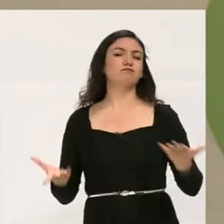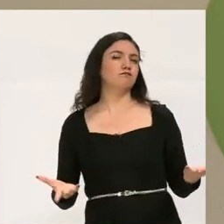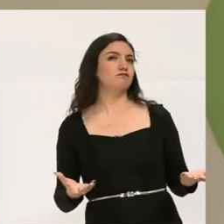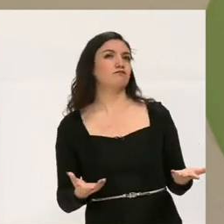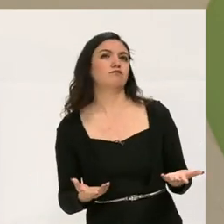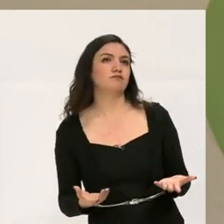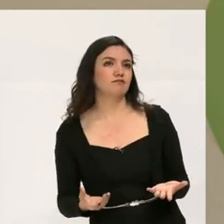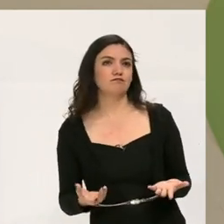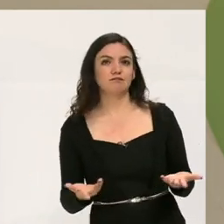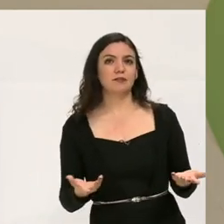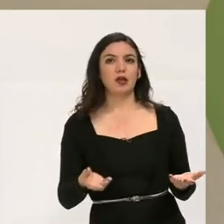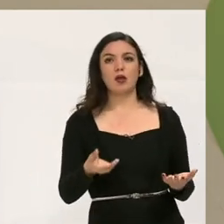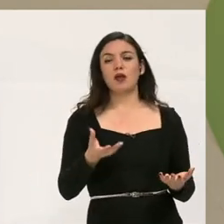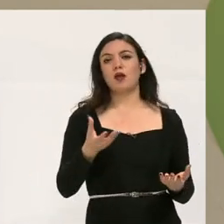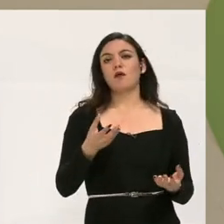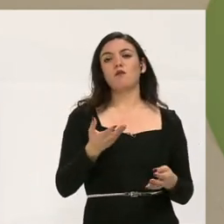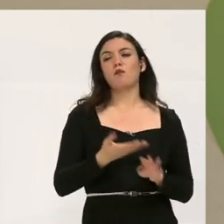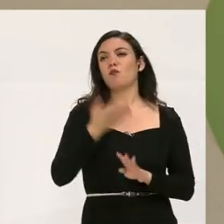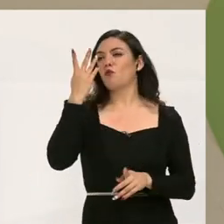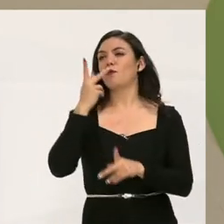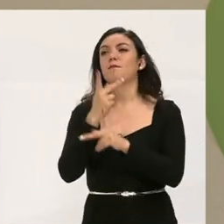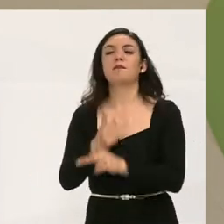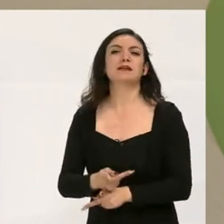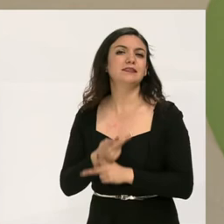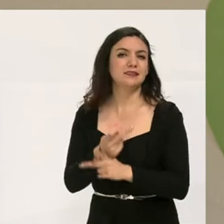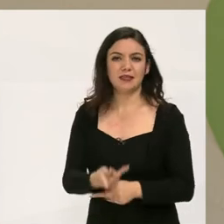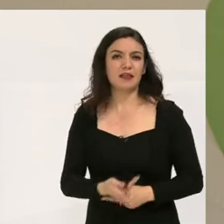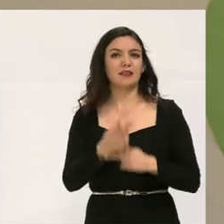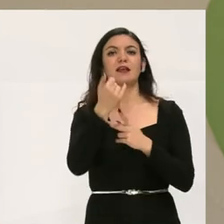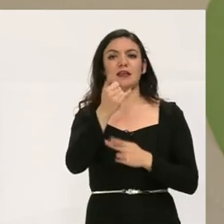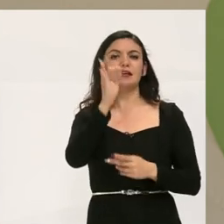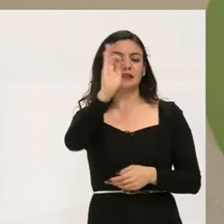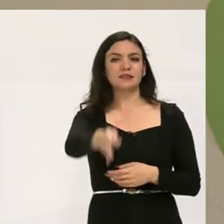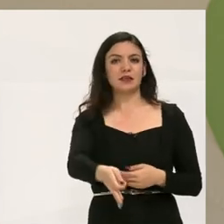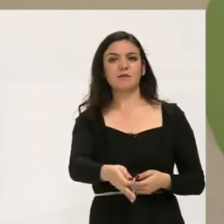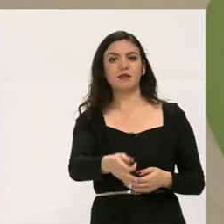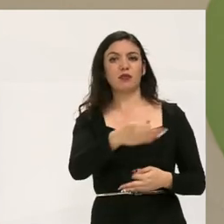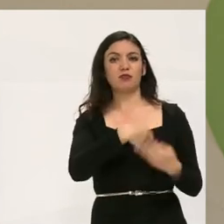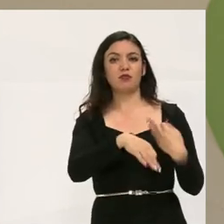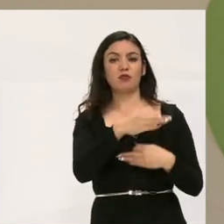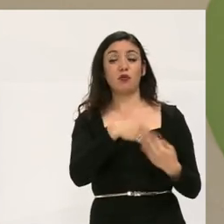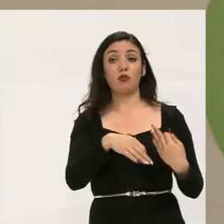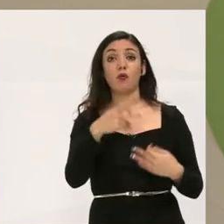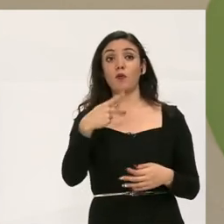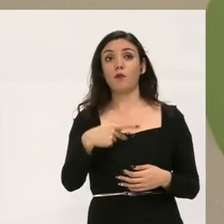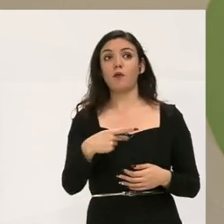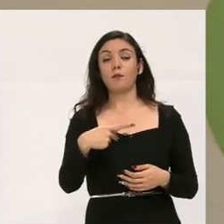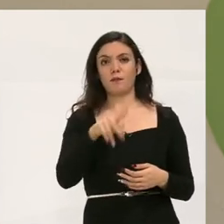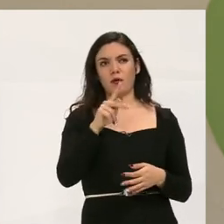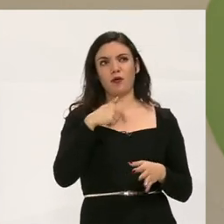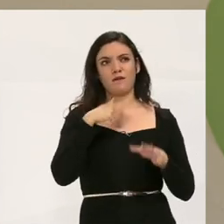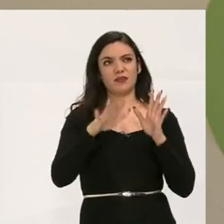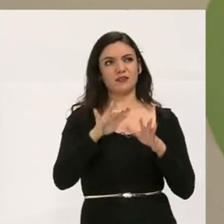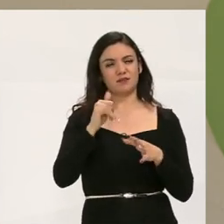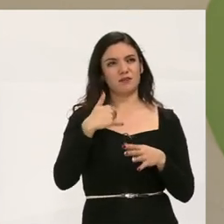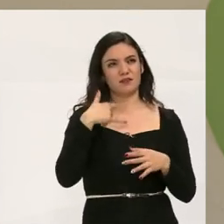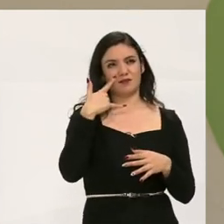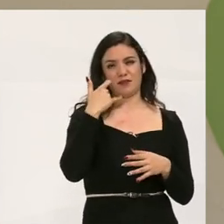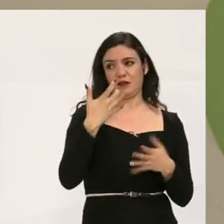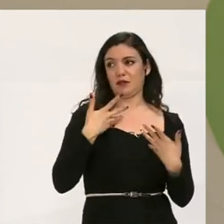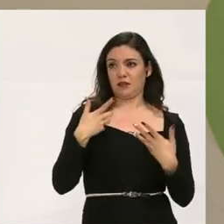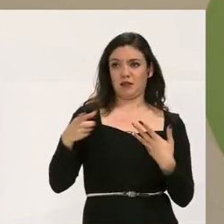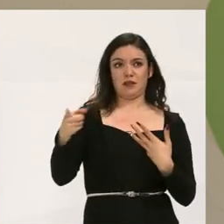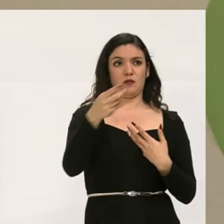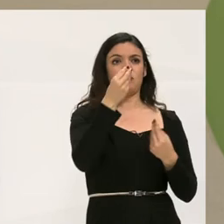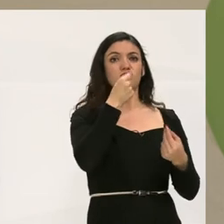sea, muy entre tolerantes y aceptan, o sea, aceptan todo. Pero a mí sí se me hace raro, o